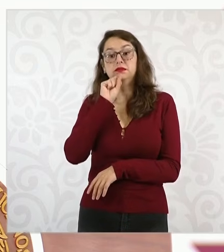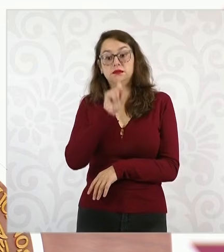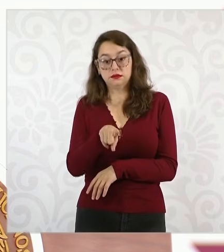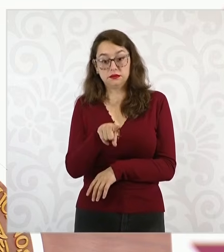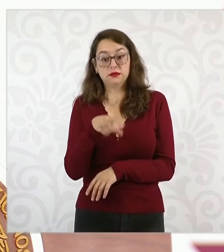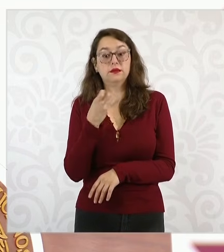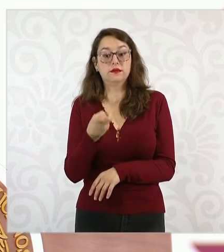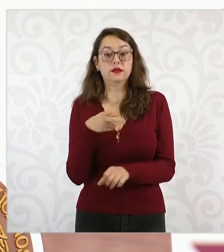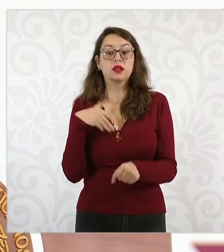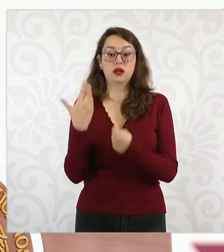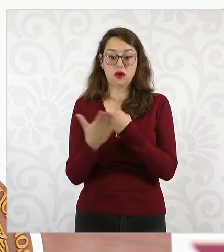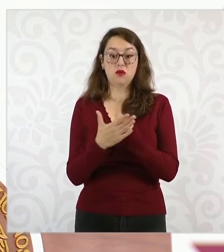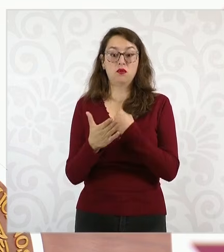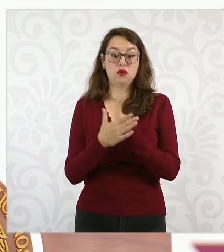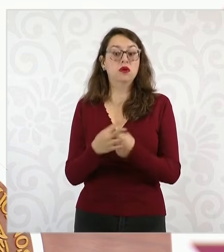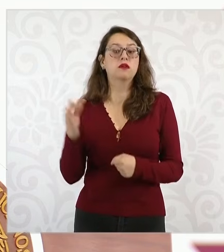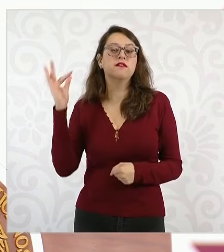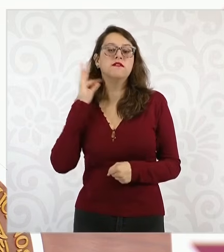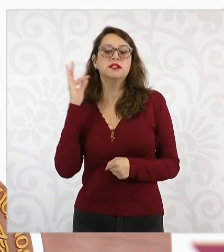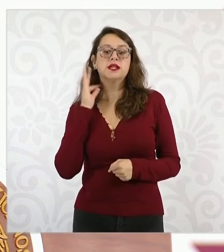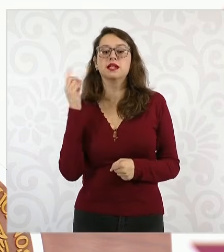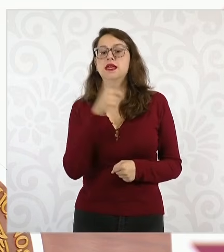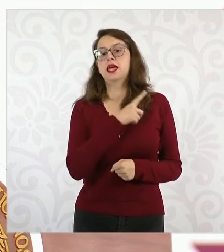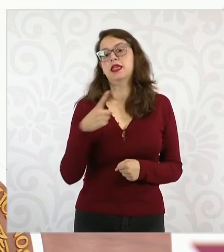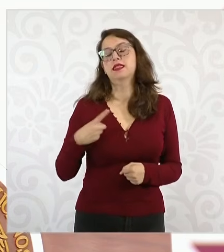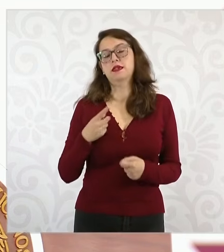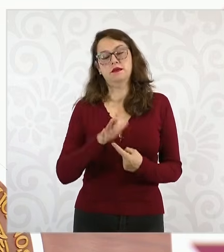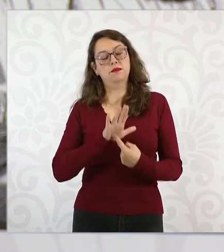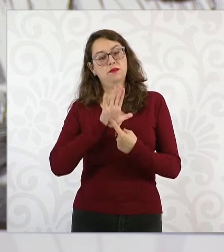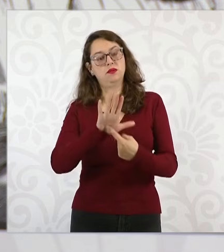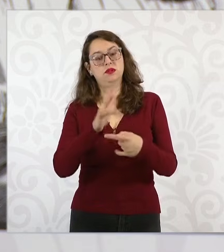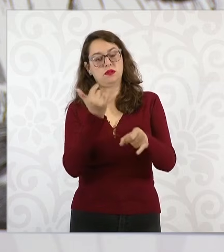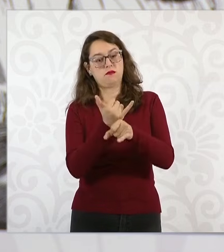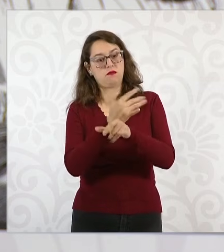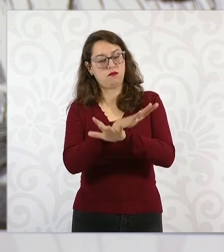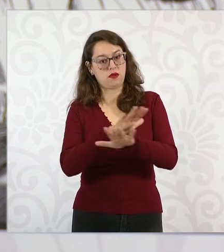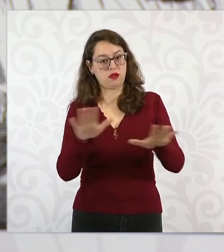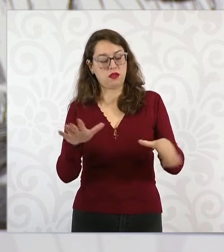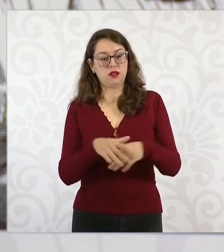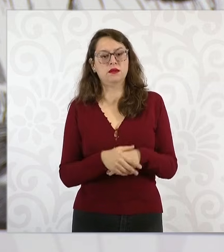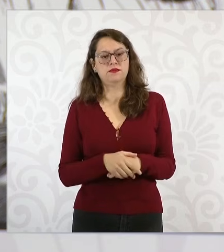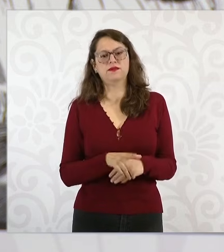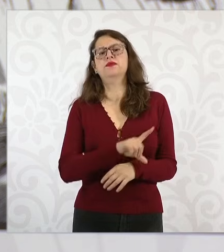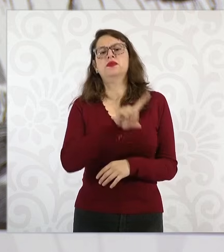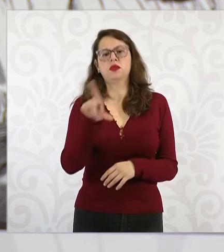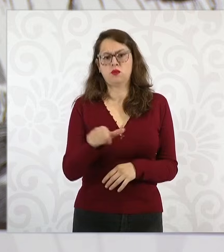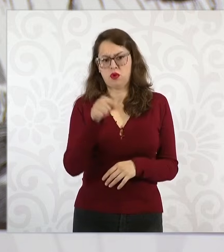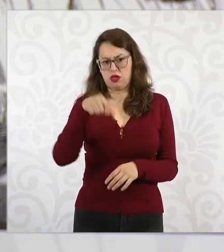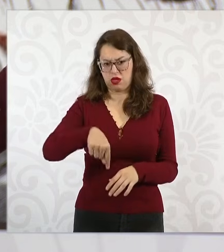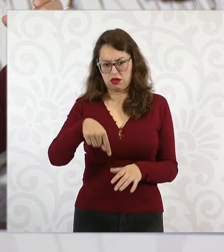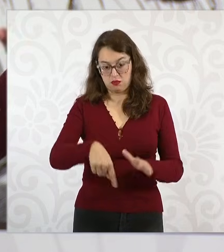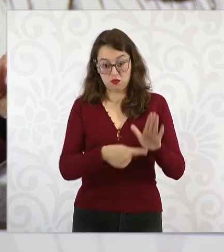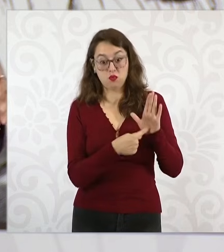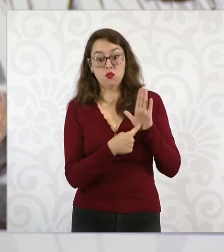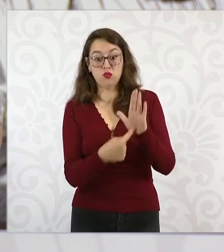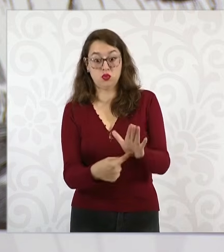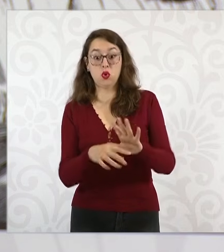Fiscalía espero que lo pueda informar con más detalle, y también aquí podemos presentar el caso